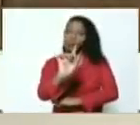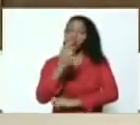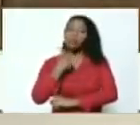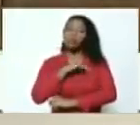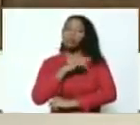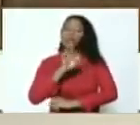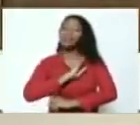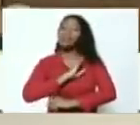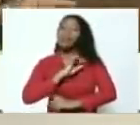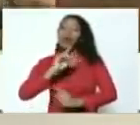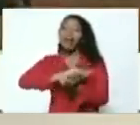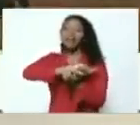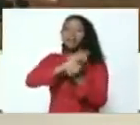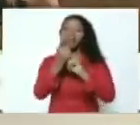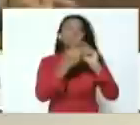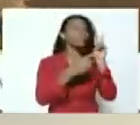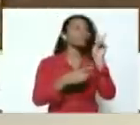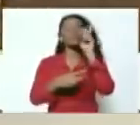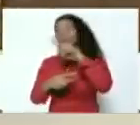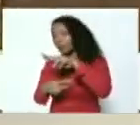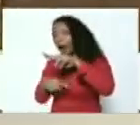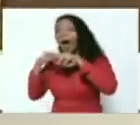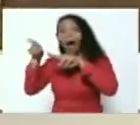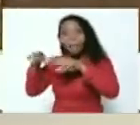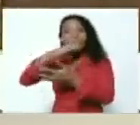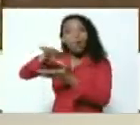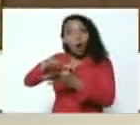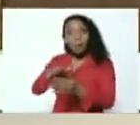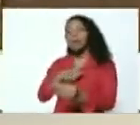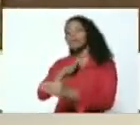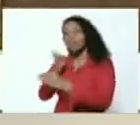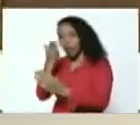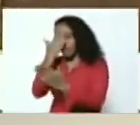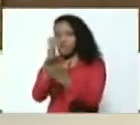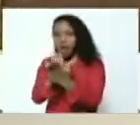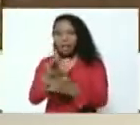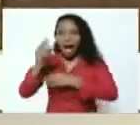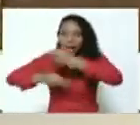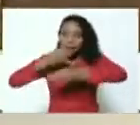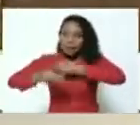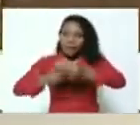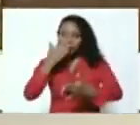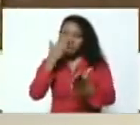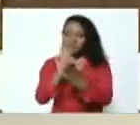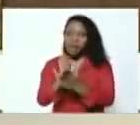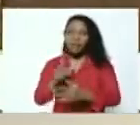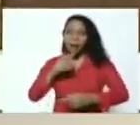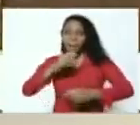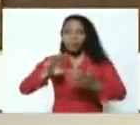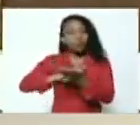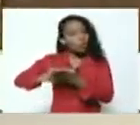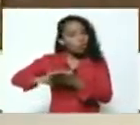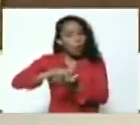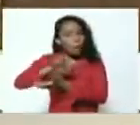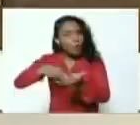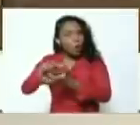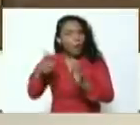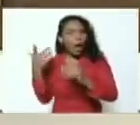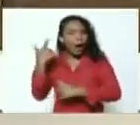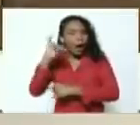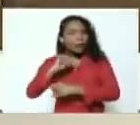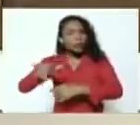nosotros tenemos que voltear la cara y ver el problema de frente, hacerle frente a los problemas que haya donde